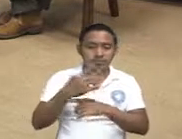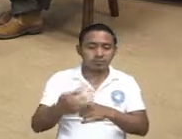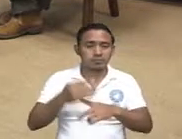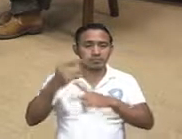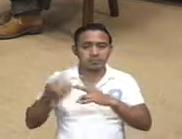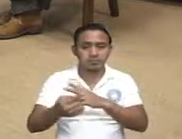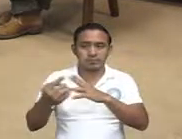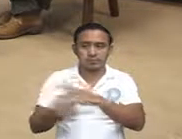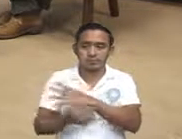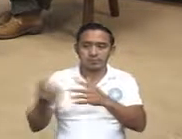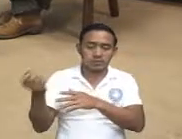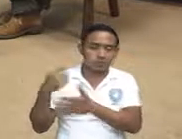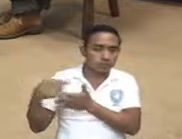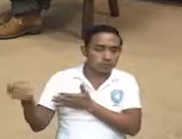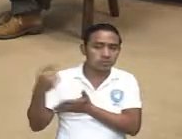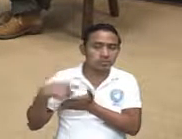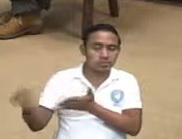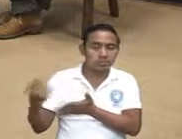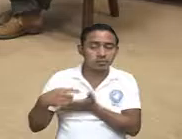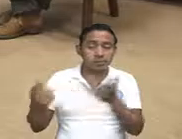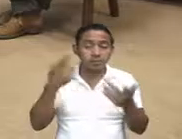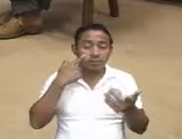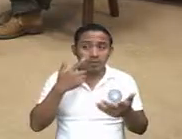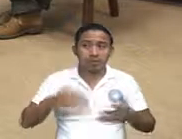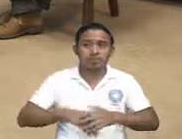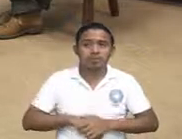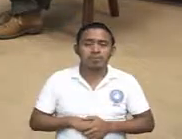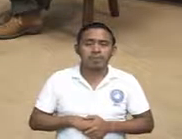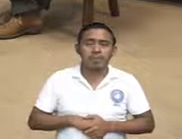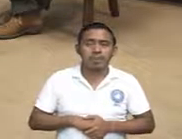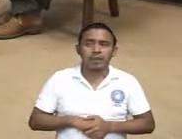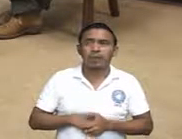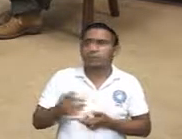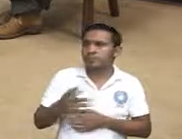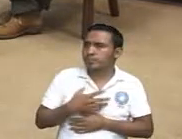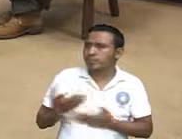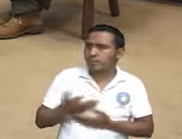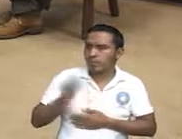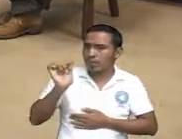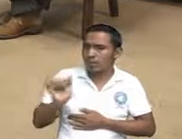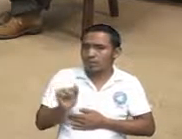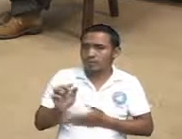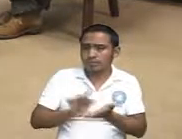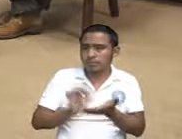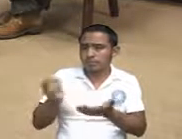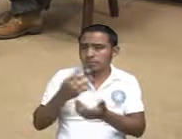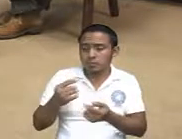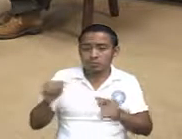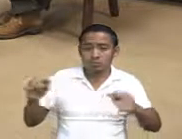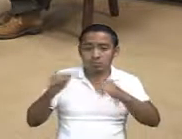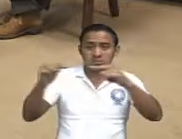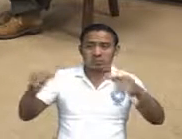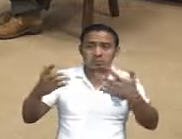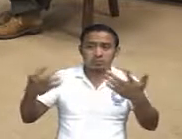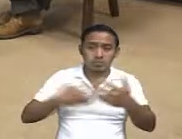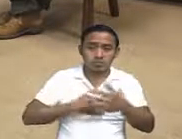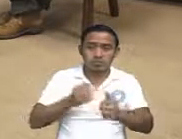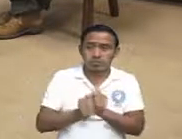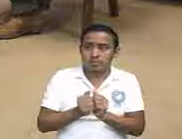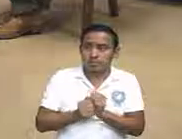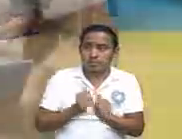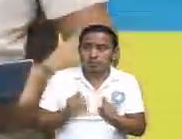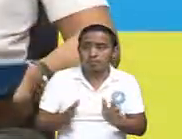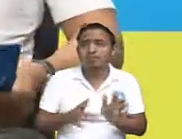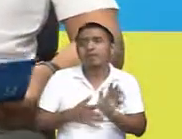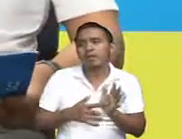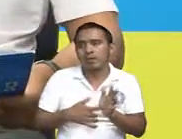se va alejando a medida que va mejorando. Ahora, ¿hay contraindicaciones a ese tratamiento que ustedes dan para la varice esofágica